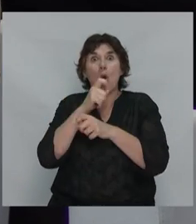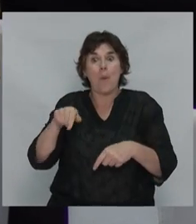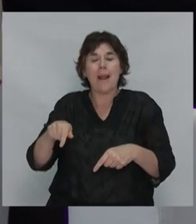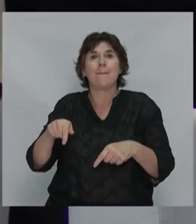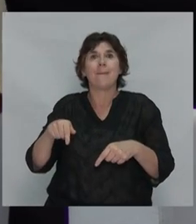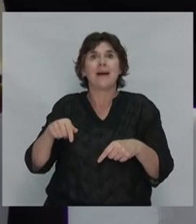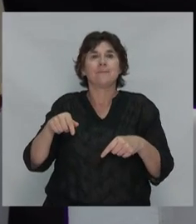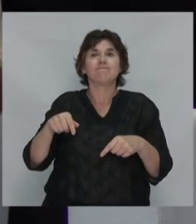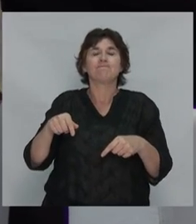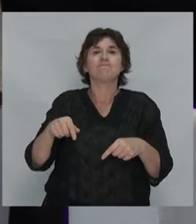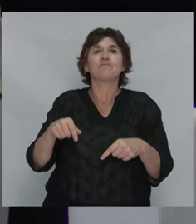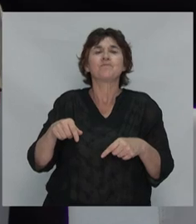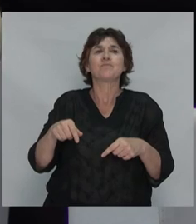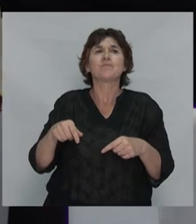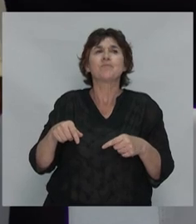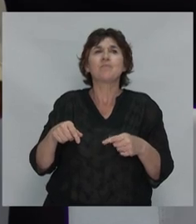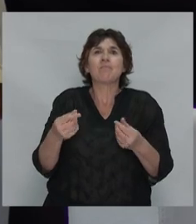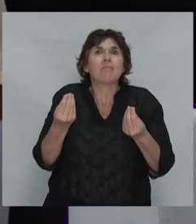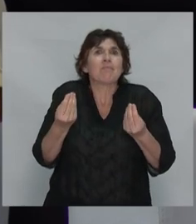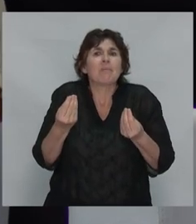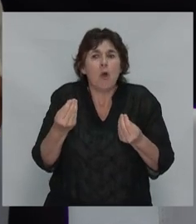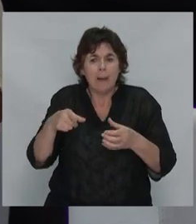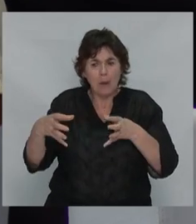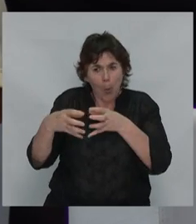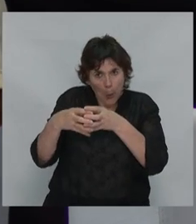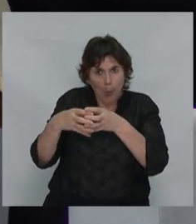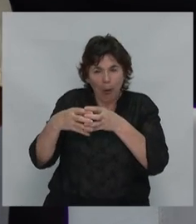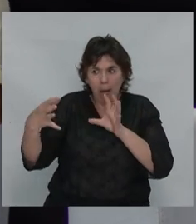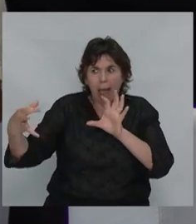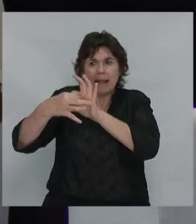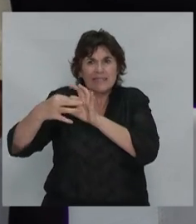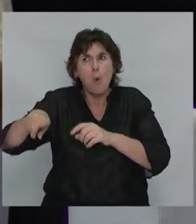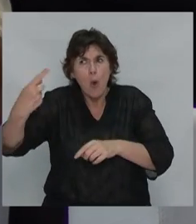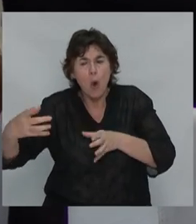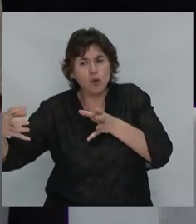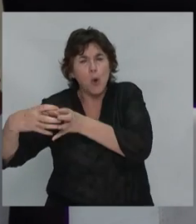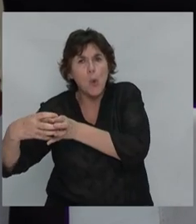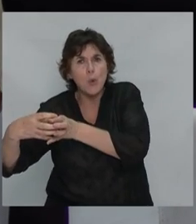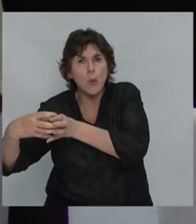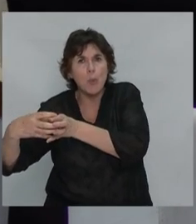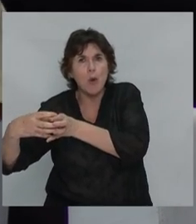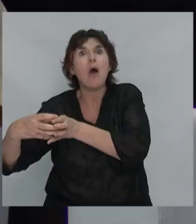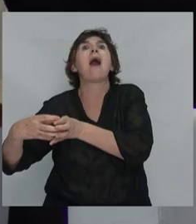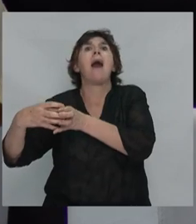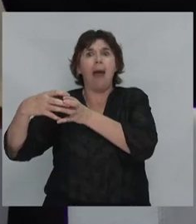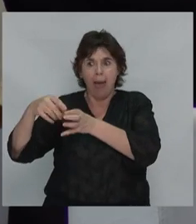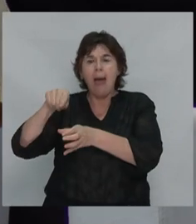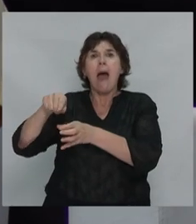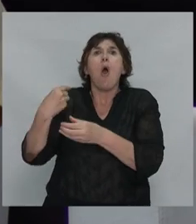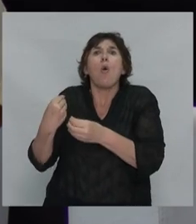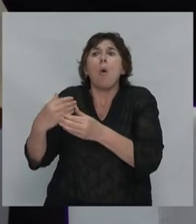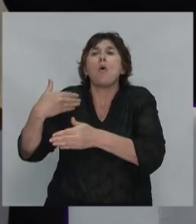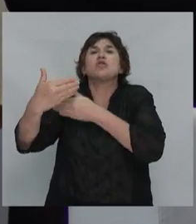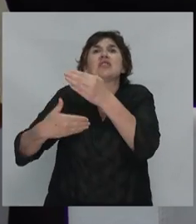viviendo quizás que que con que se une este grupo porque esto va a definir mucho a que a qué tipo de desarrollo